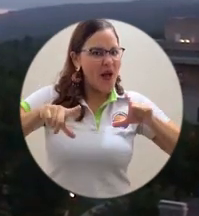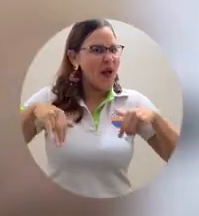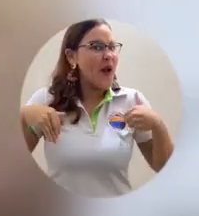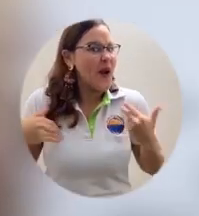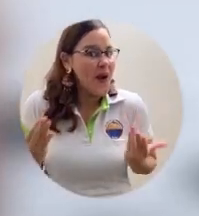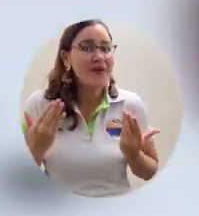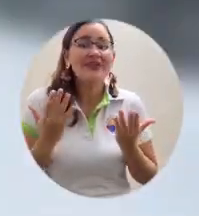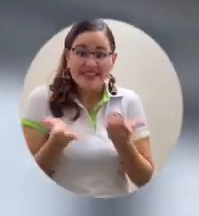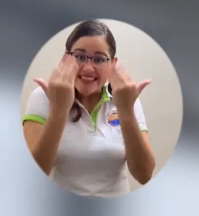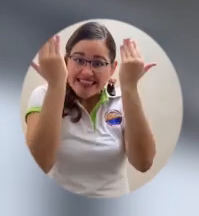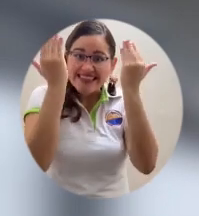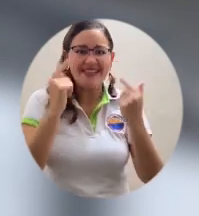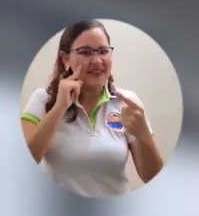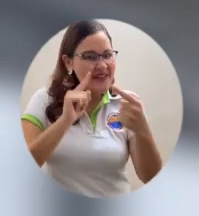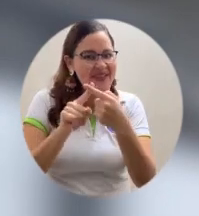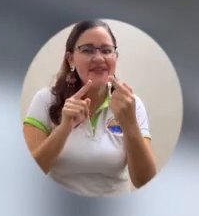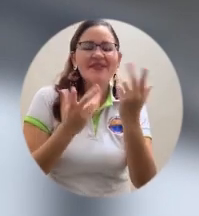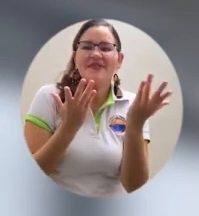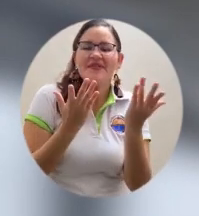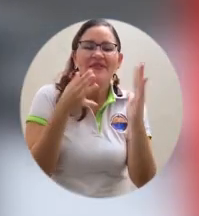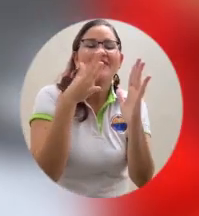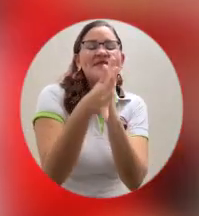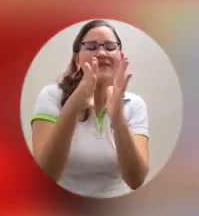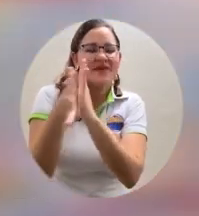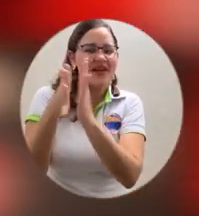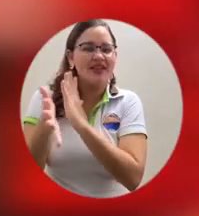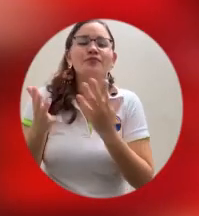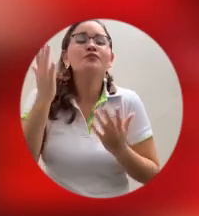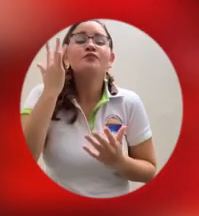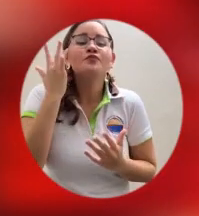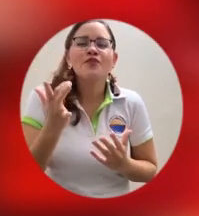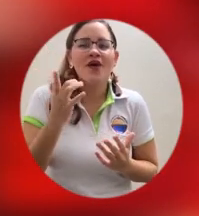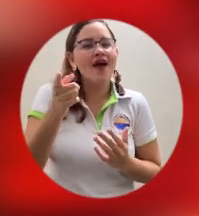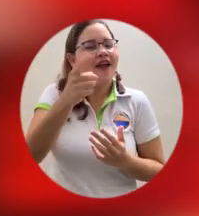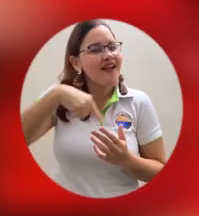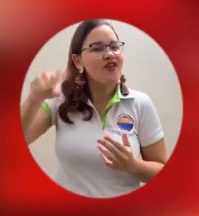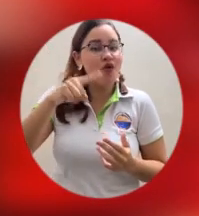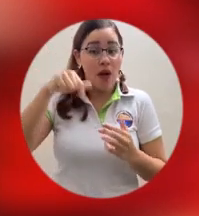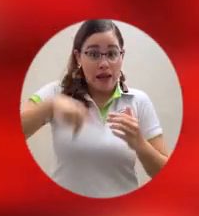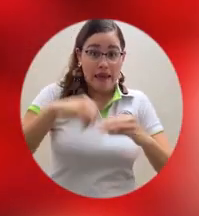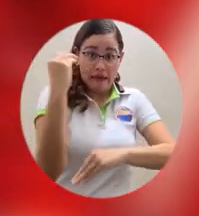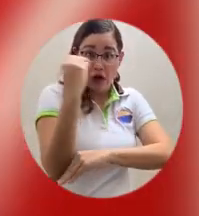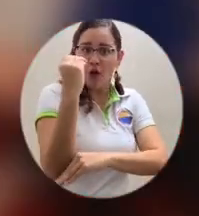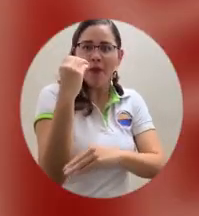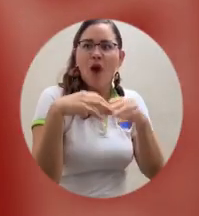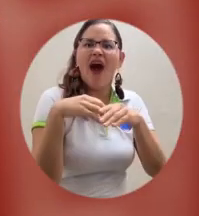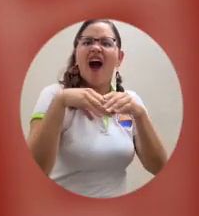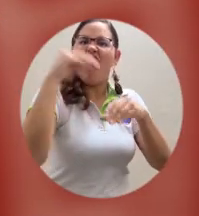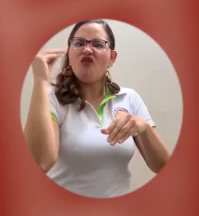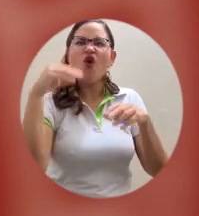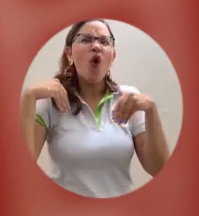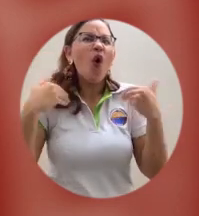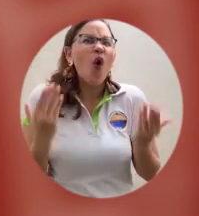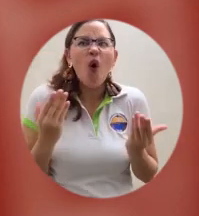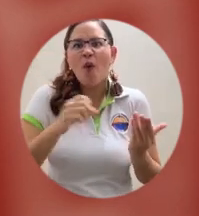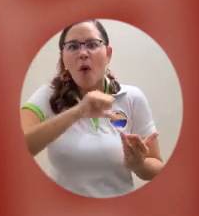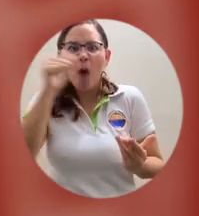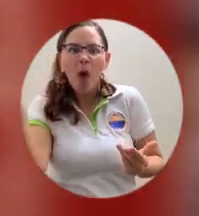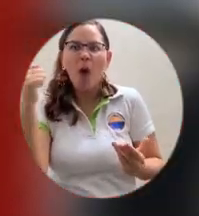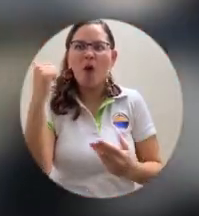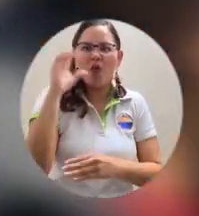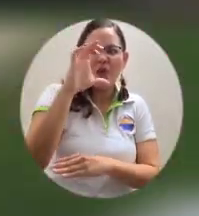universidad que han podido pues, salir del país a seguirse capacitando, a seguir mejorando